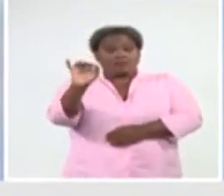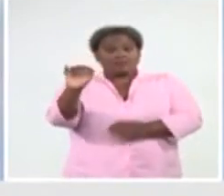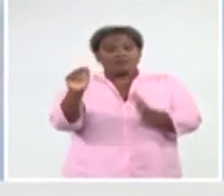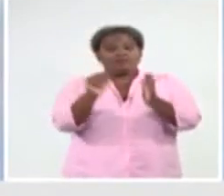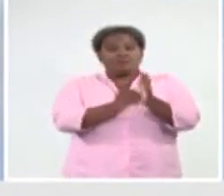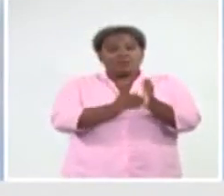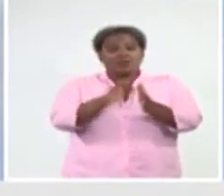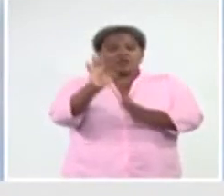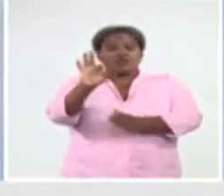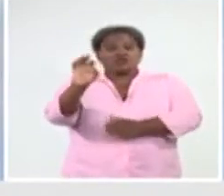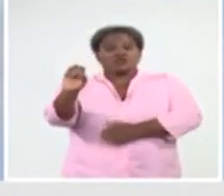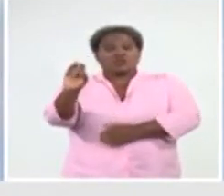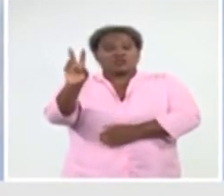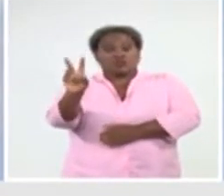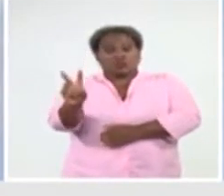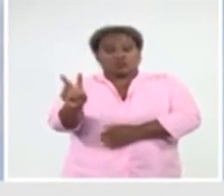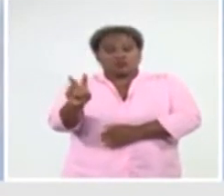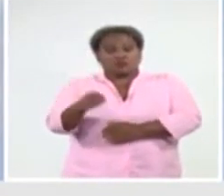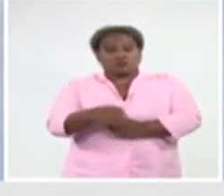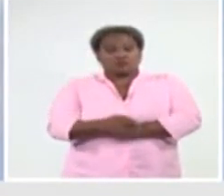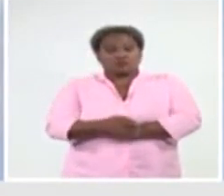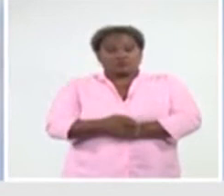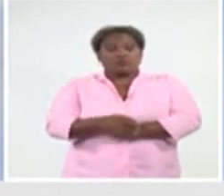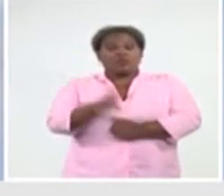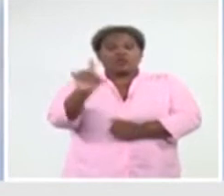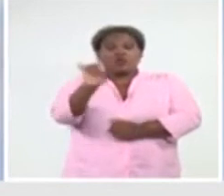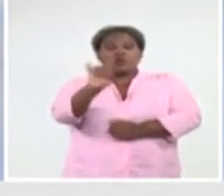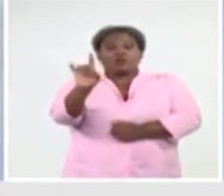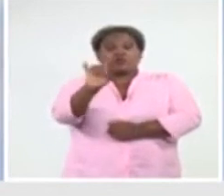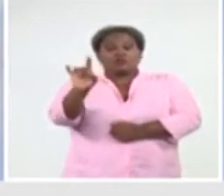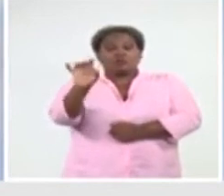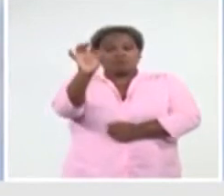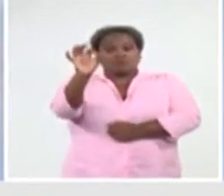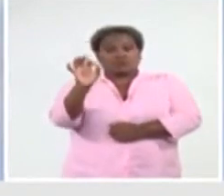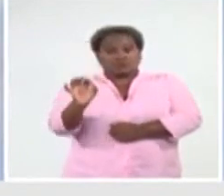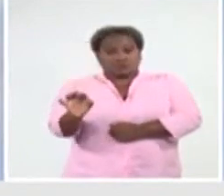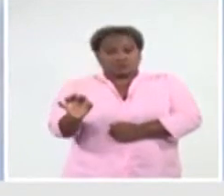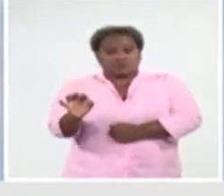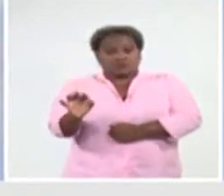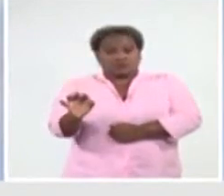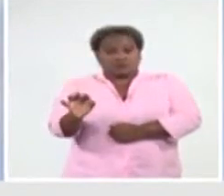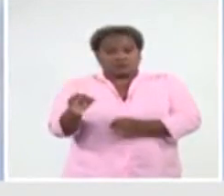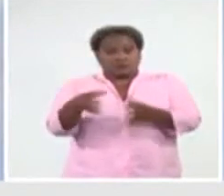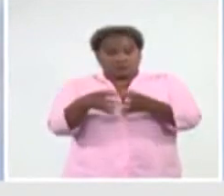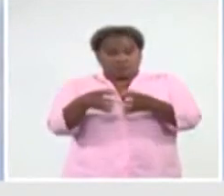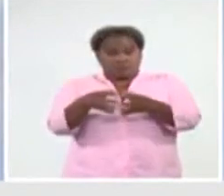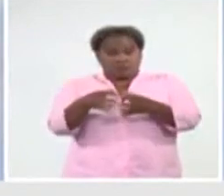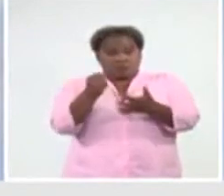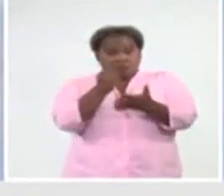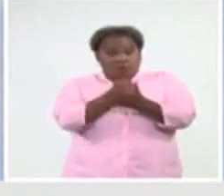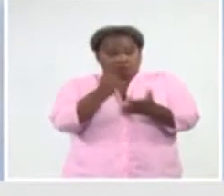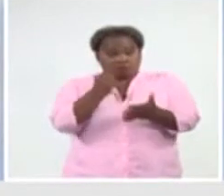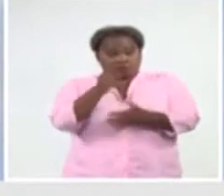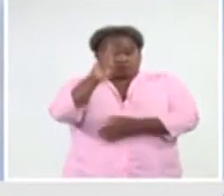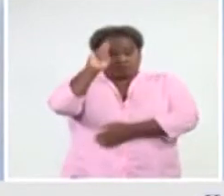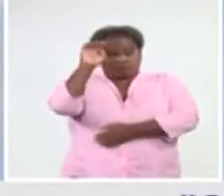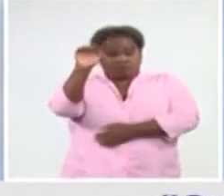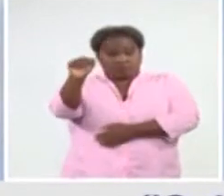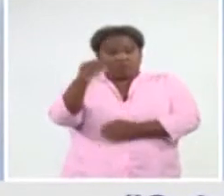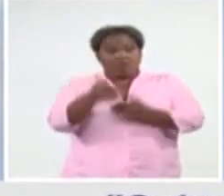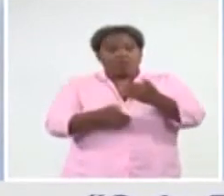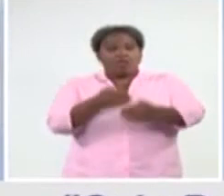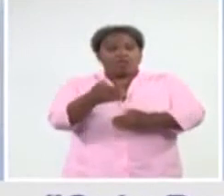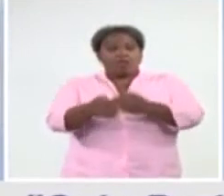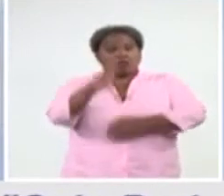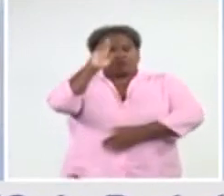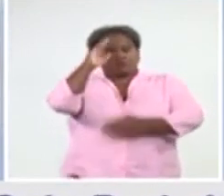46.802, o sea, el 99%, pues con una evolución clínica